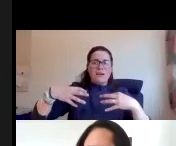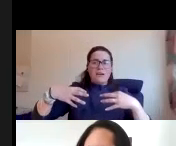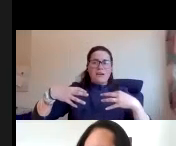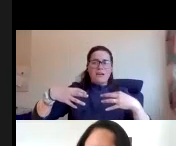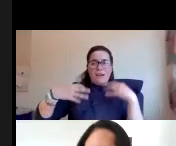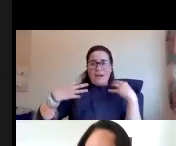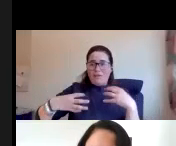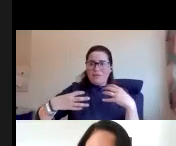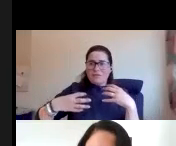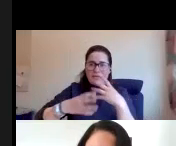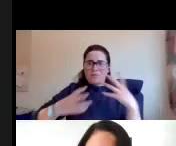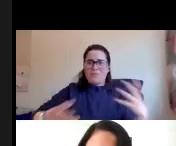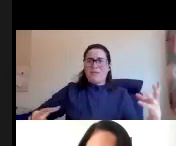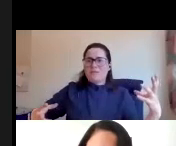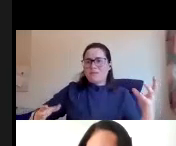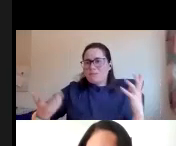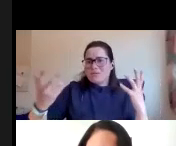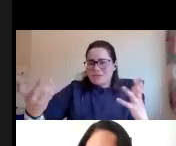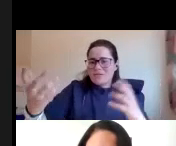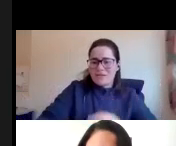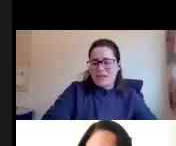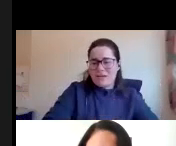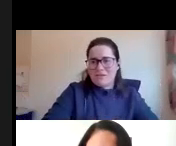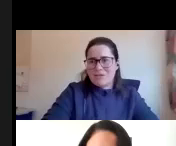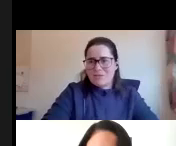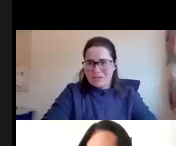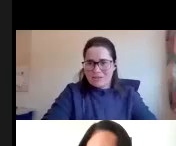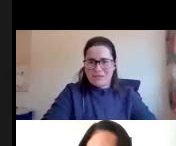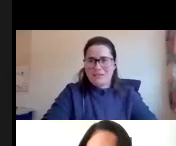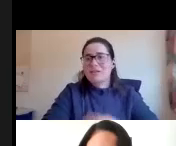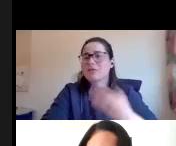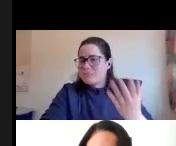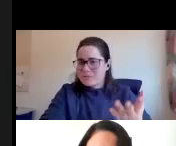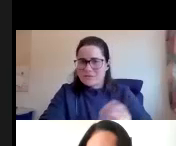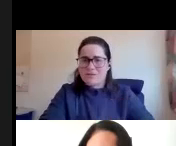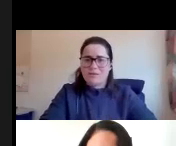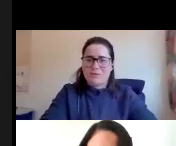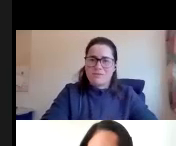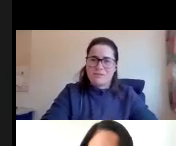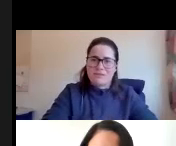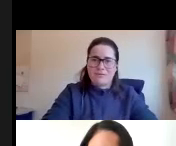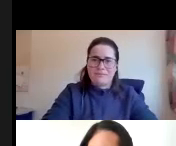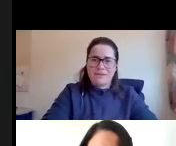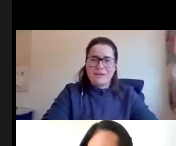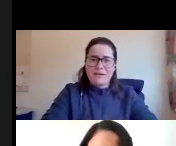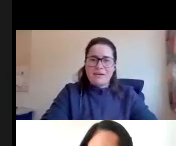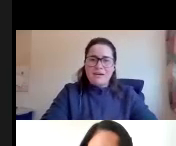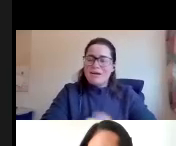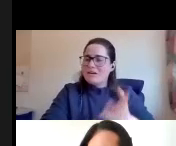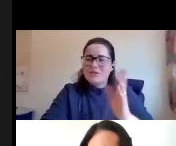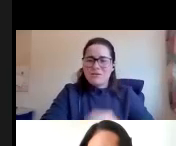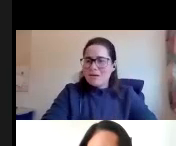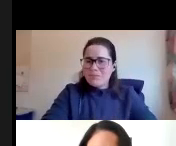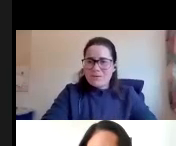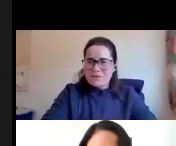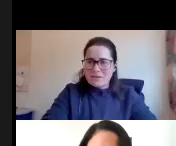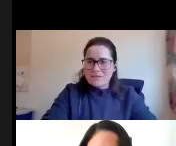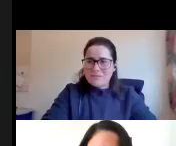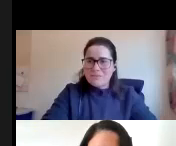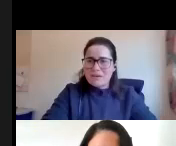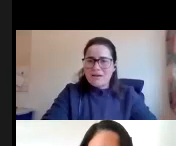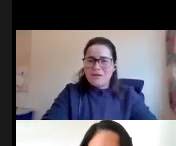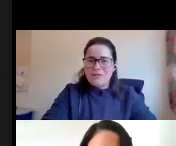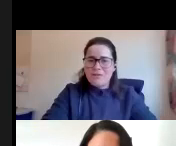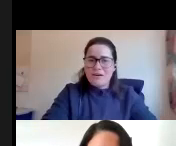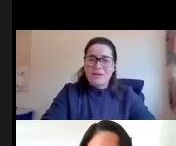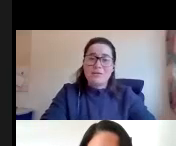eso en el lago seguimos viendo este proceso de degradación ambiental que tiene o de proceso de eutrofización. Aquí hay otro ejemplo, que este es